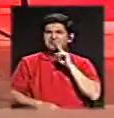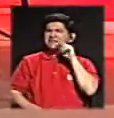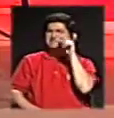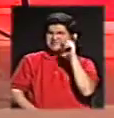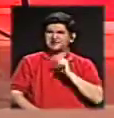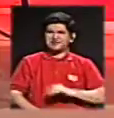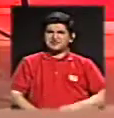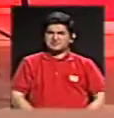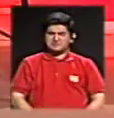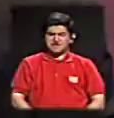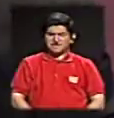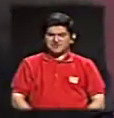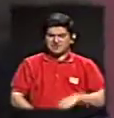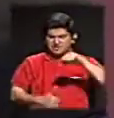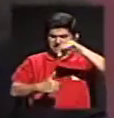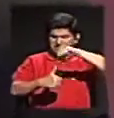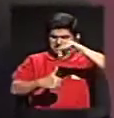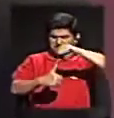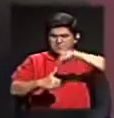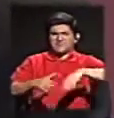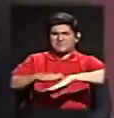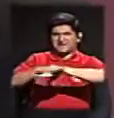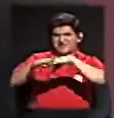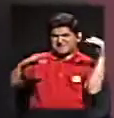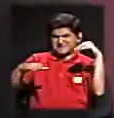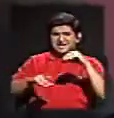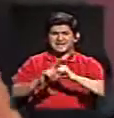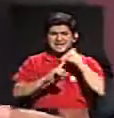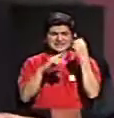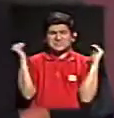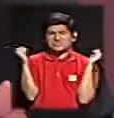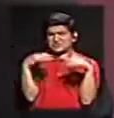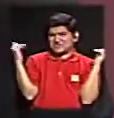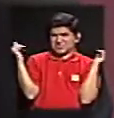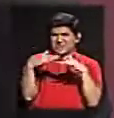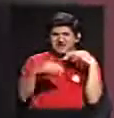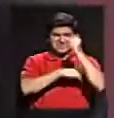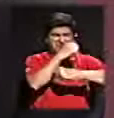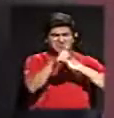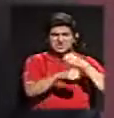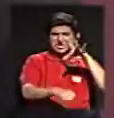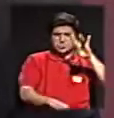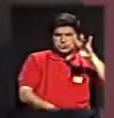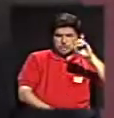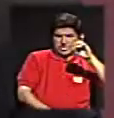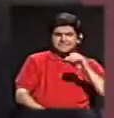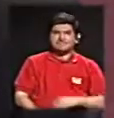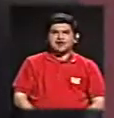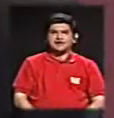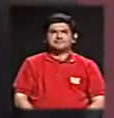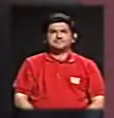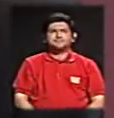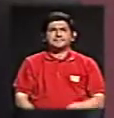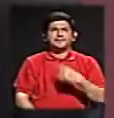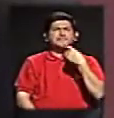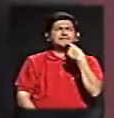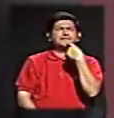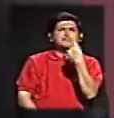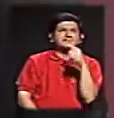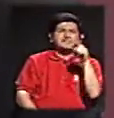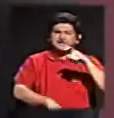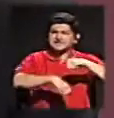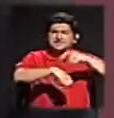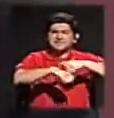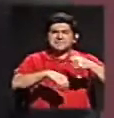plantea porque Centroamérica salió de una situación de guerra en los años 80, se plantearon una serie